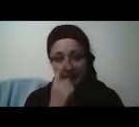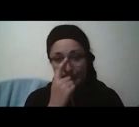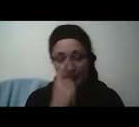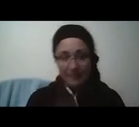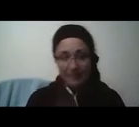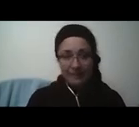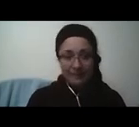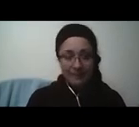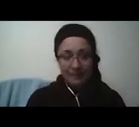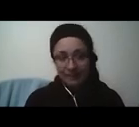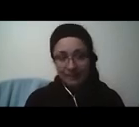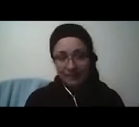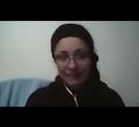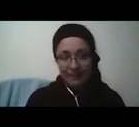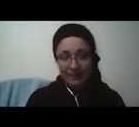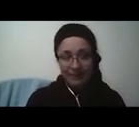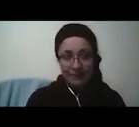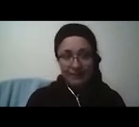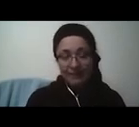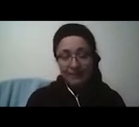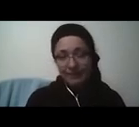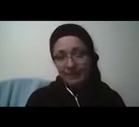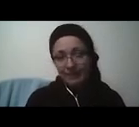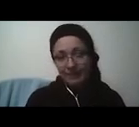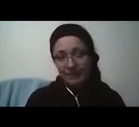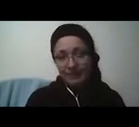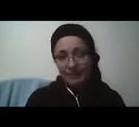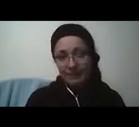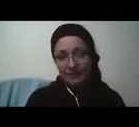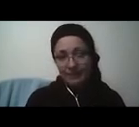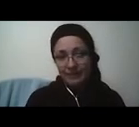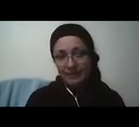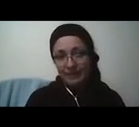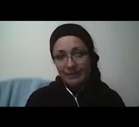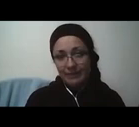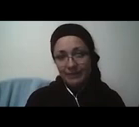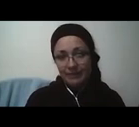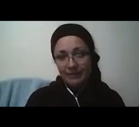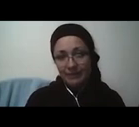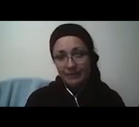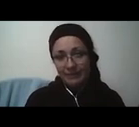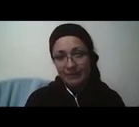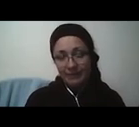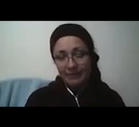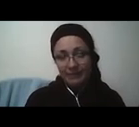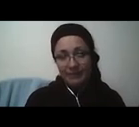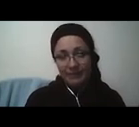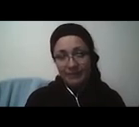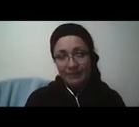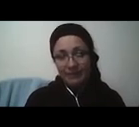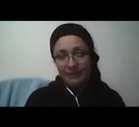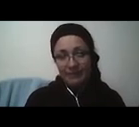varios espejos reflejáramos sus rayos concentrándolos en un punto o superficie, para calentar y hervir agua.